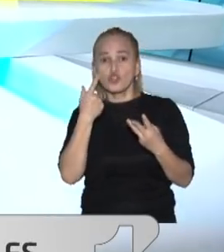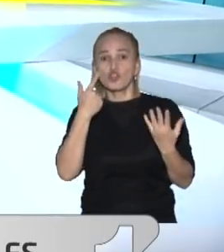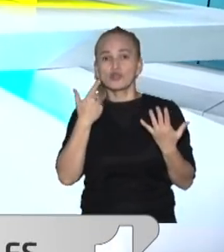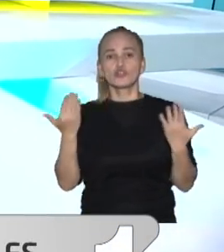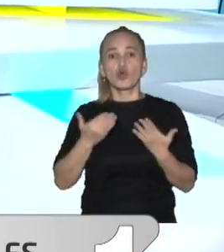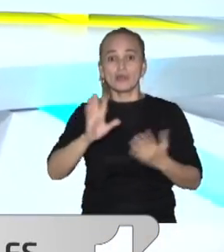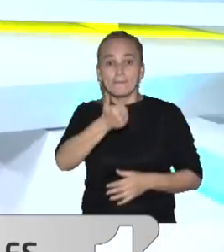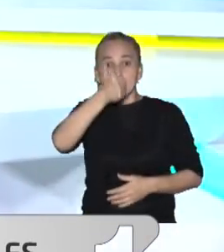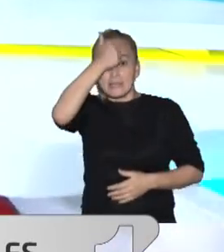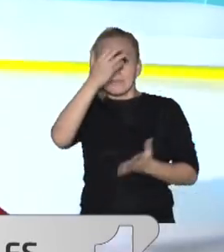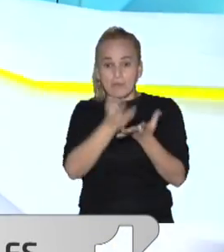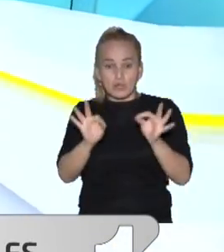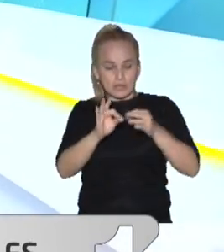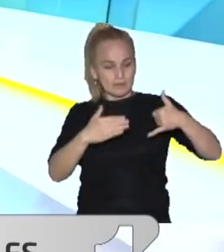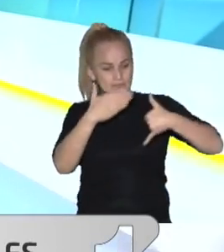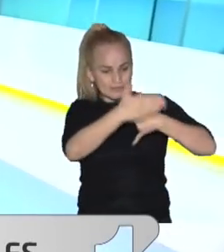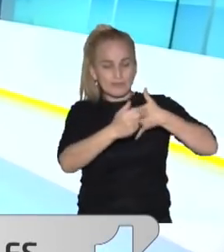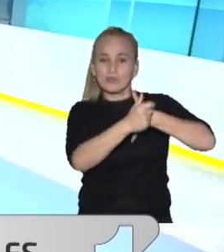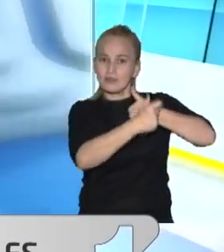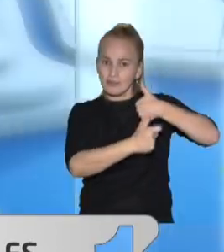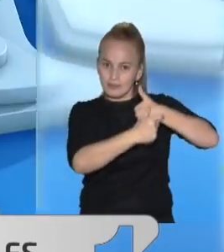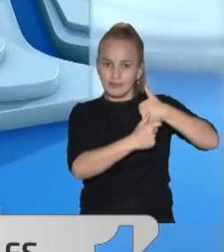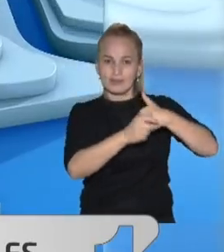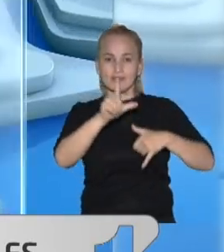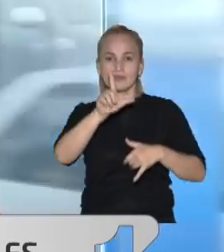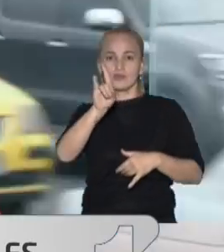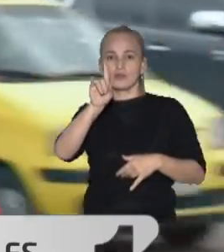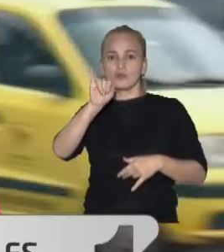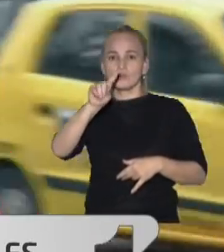Luisa Fernández tiene el reporte. Luisa, buenas tardes.